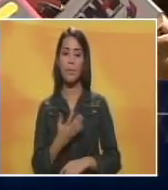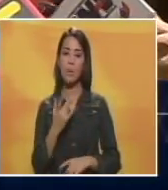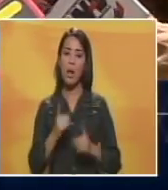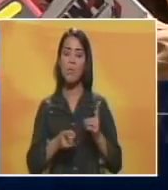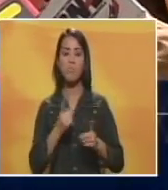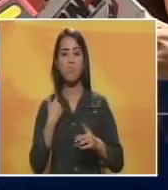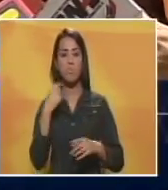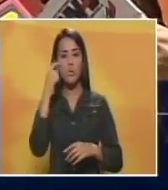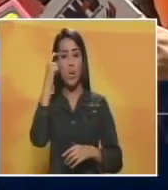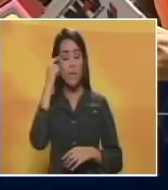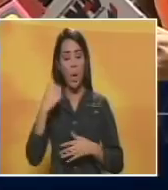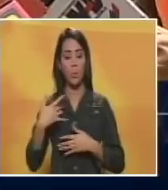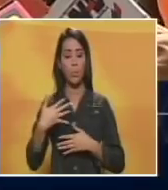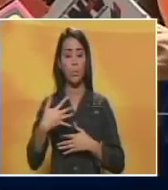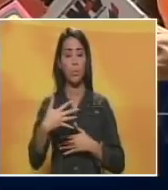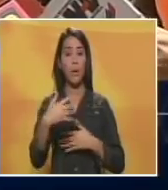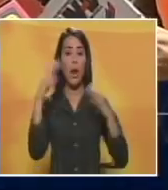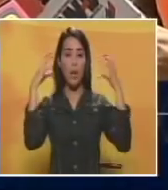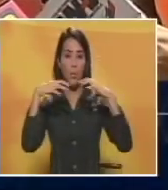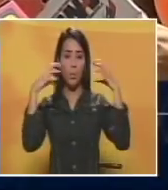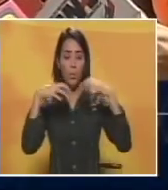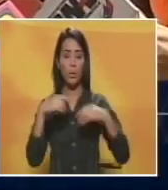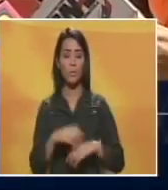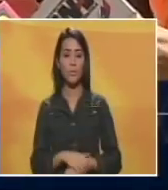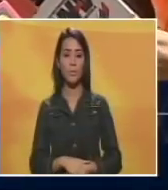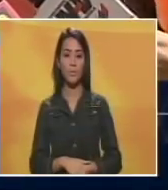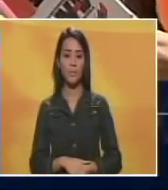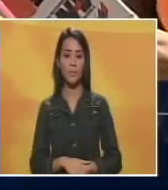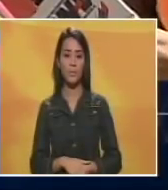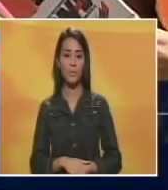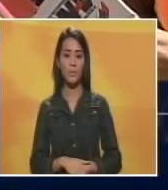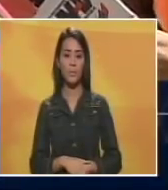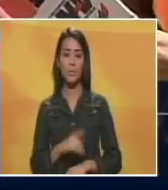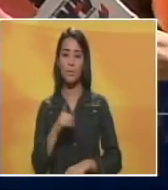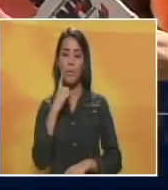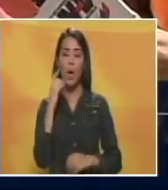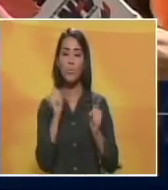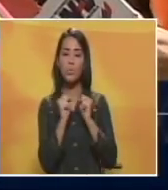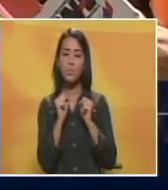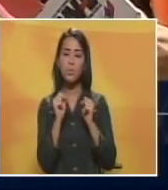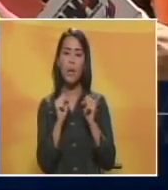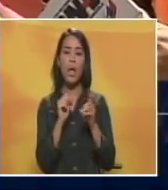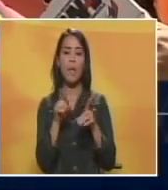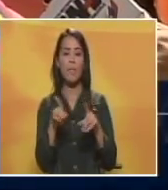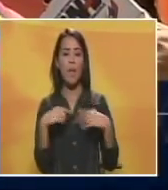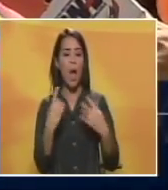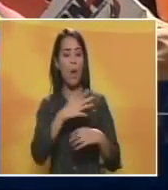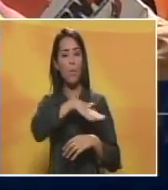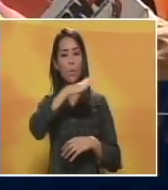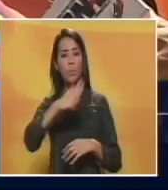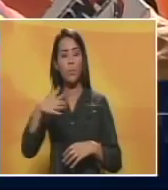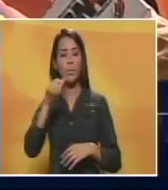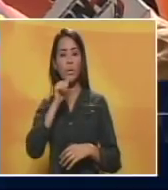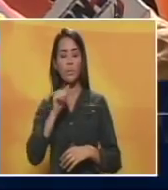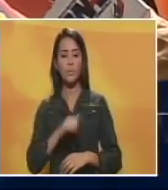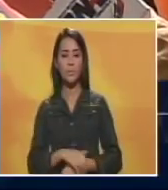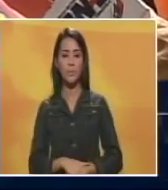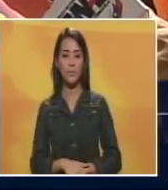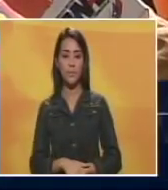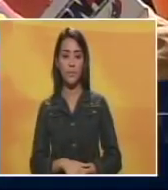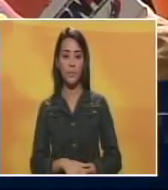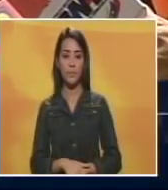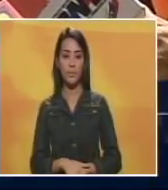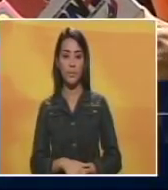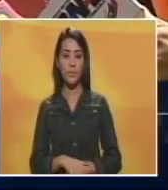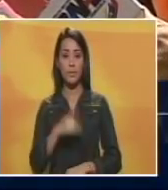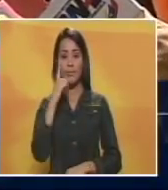días la llegada de las lluvias al área metropolitana, y es precisamente por el enfriamiento del Mar Caribe y el Atlántico que está